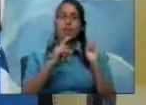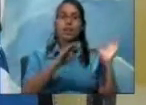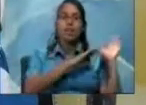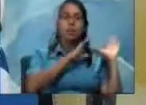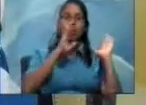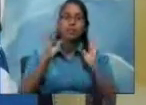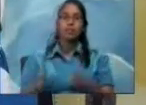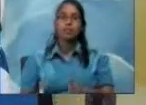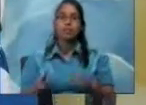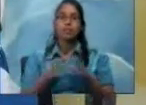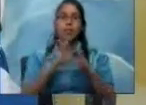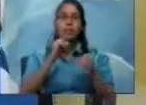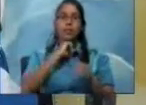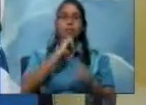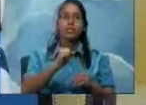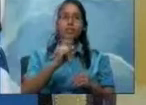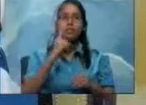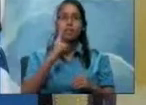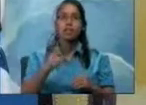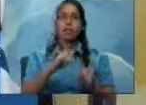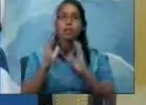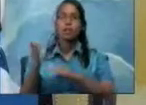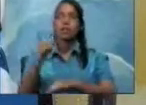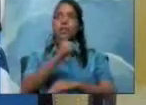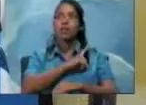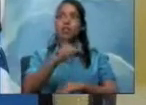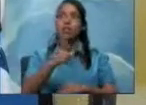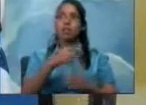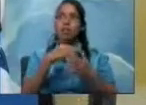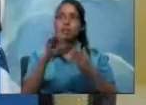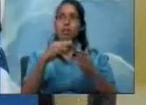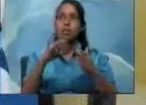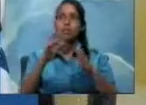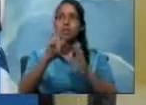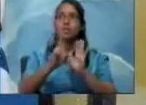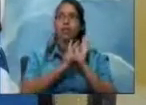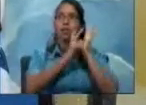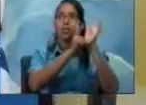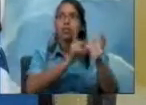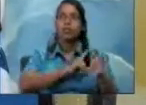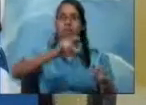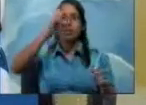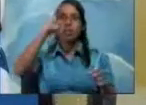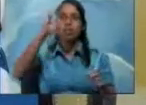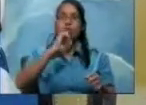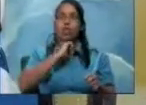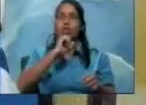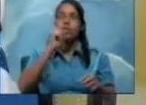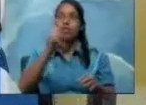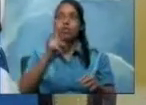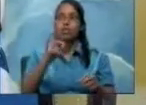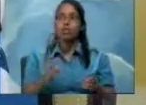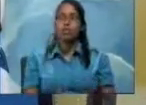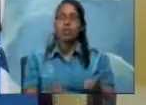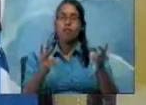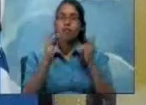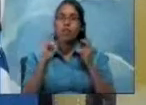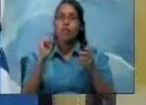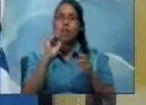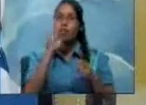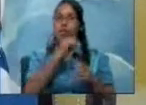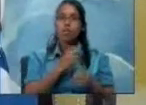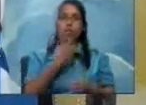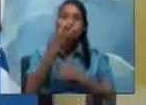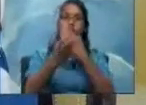la vida del creyente apartado de la perfecta voluntad de Dios es una vida infructuosa eso